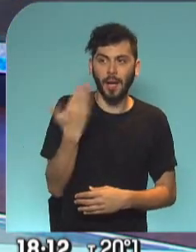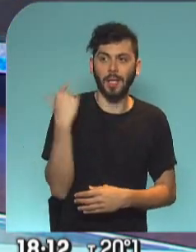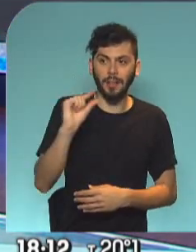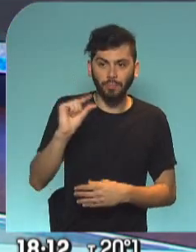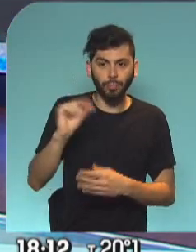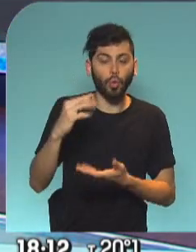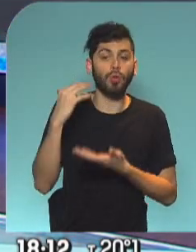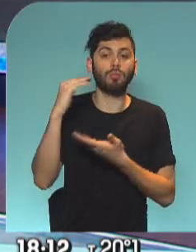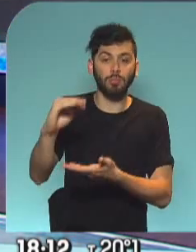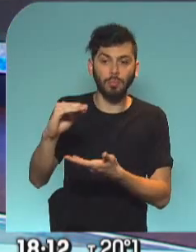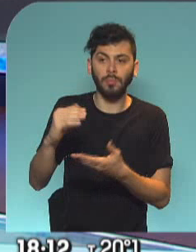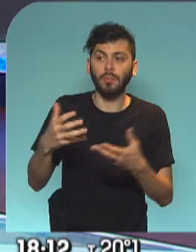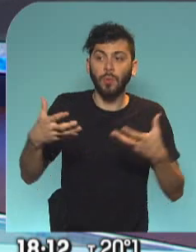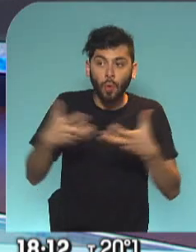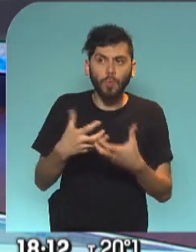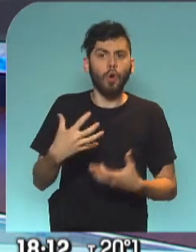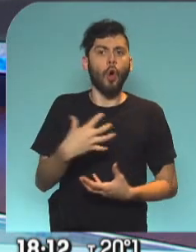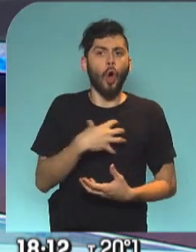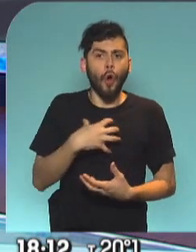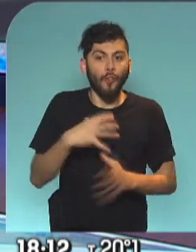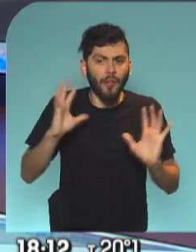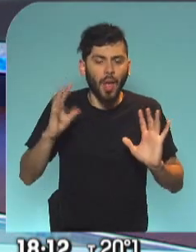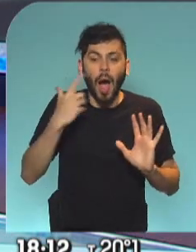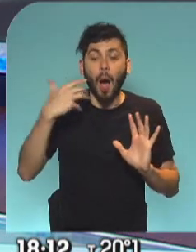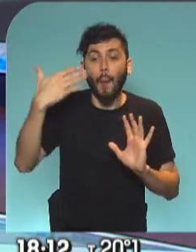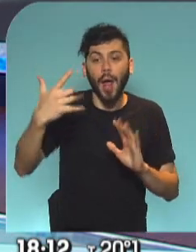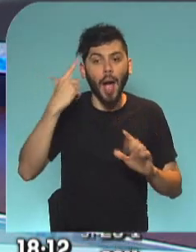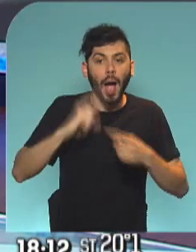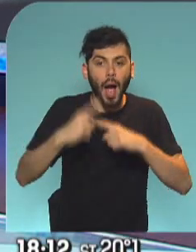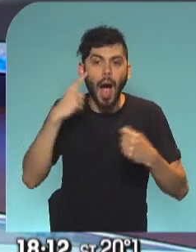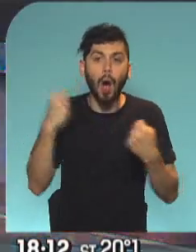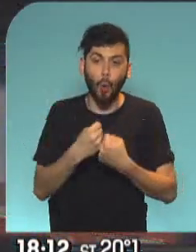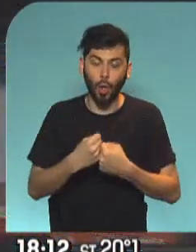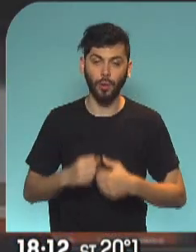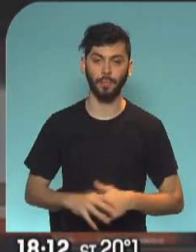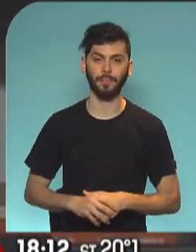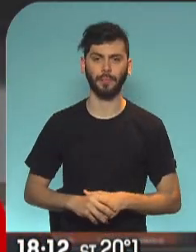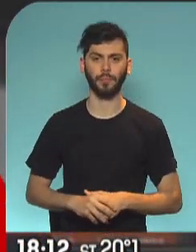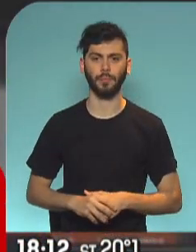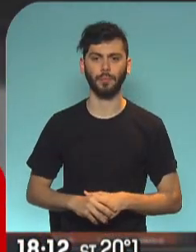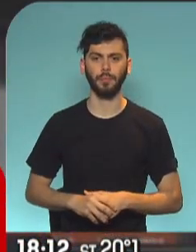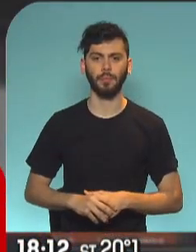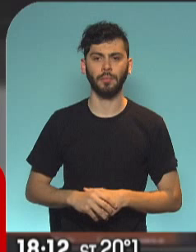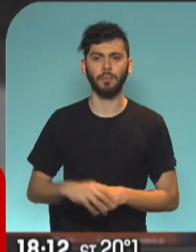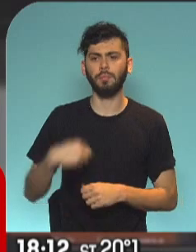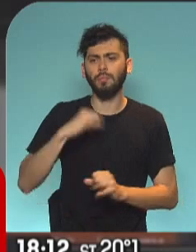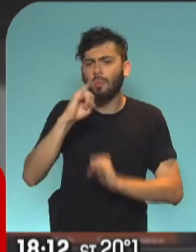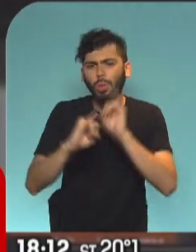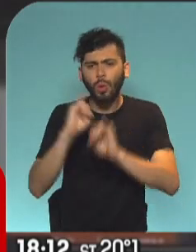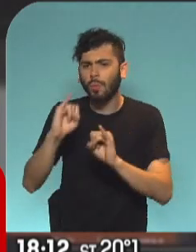El mandatario se mostró confiado en que se pueda llegar a un acuerdo con el organismo internacional. Quiero muy brevemente